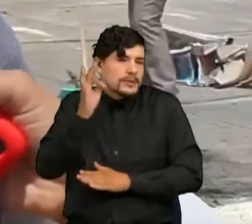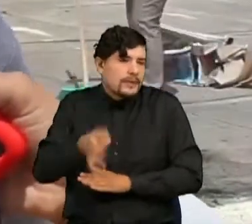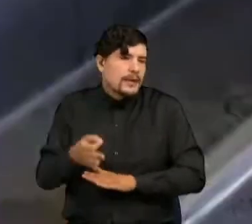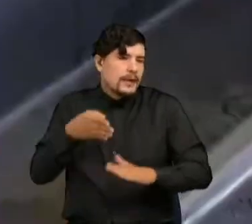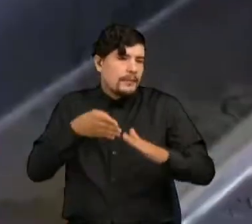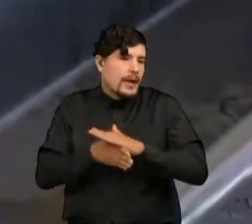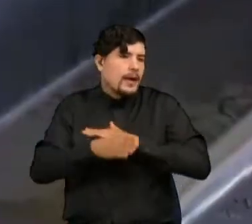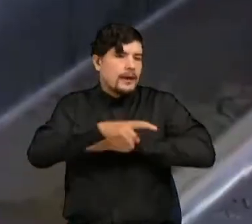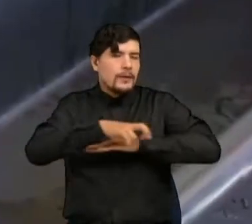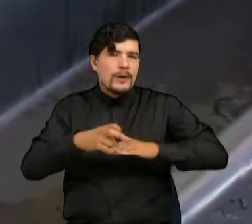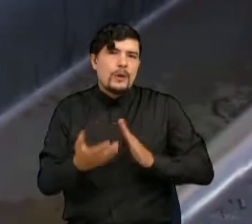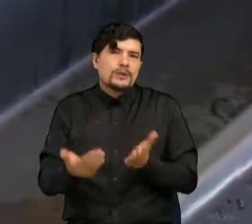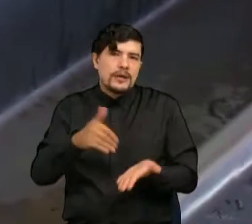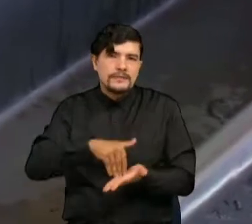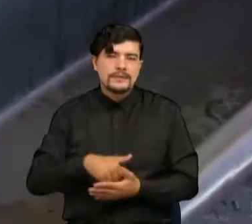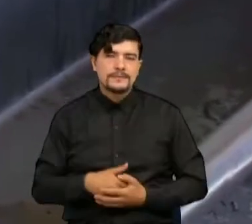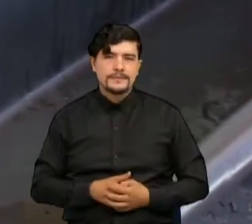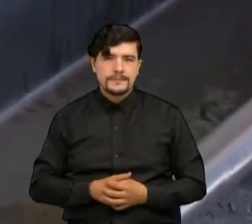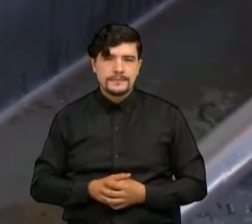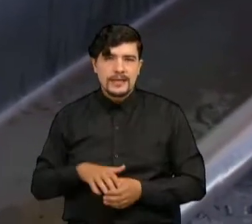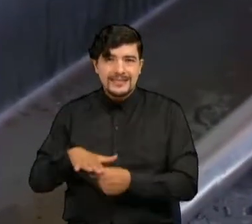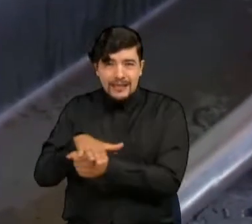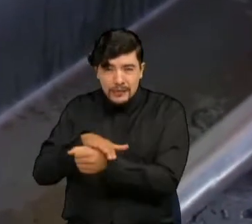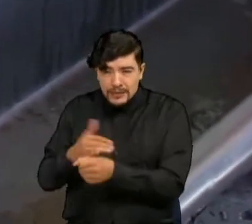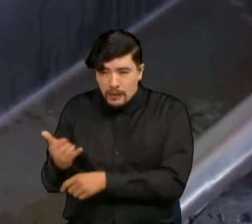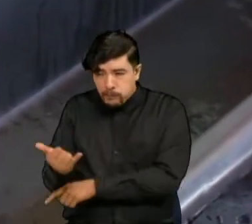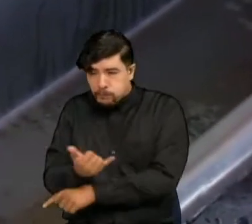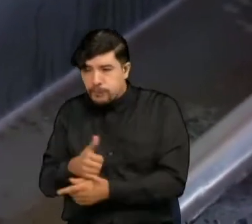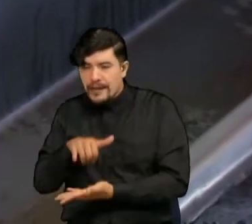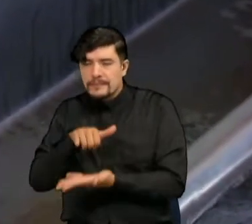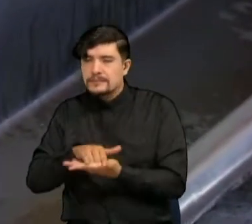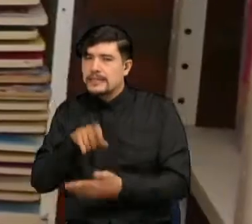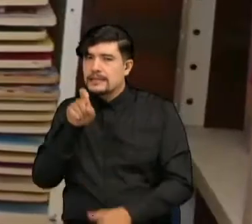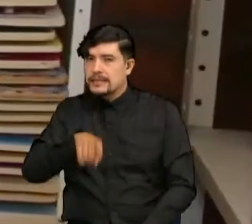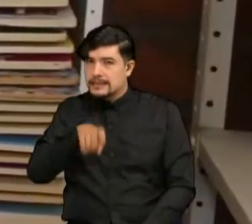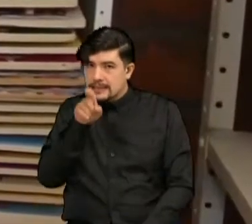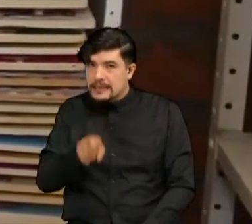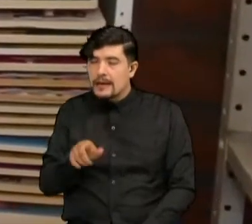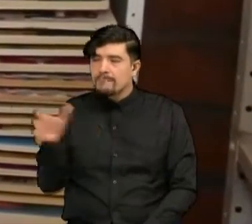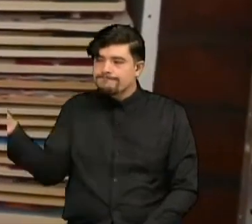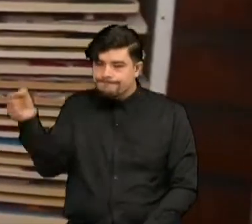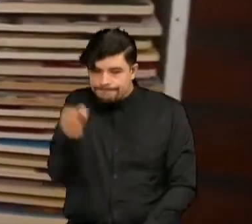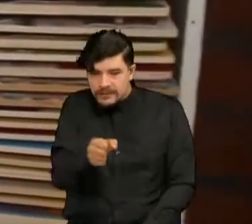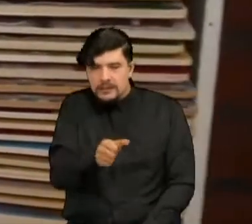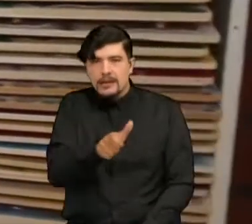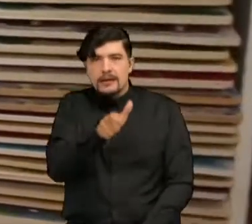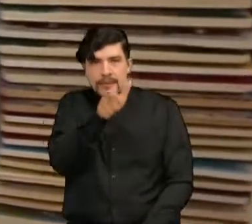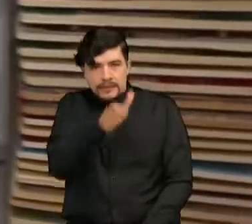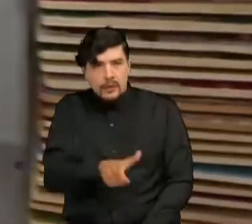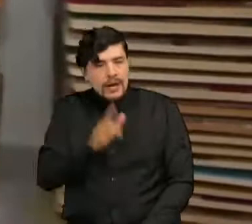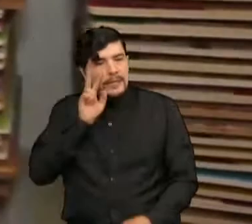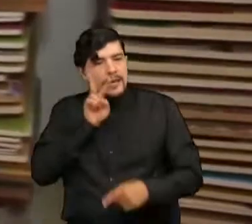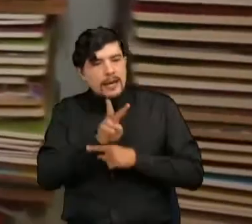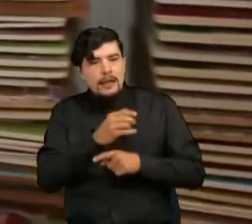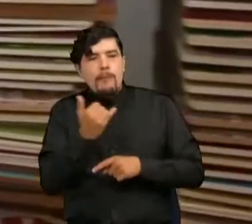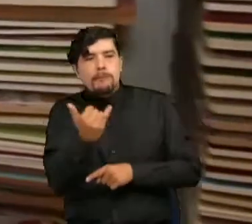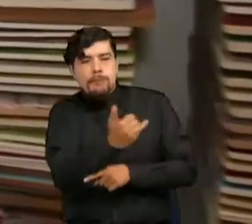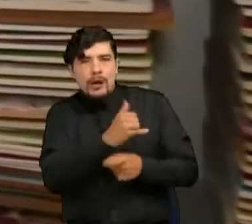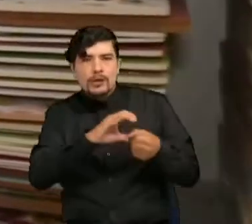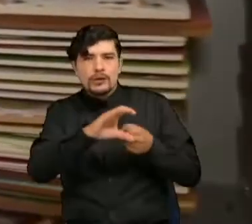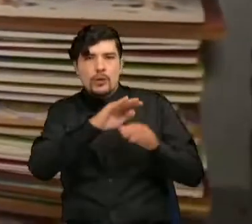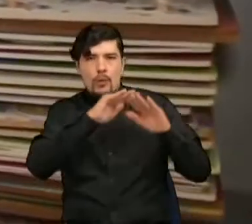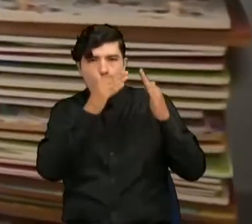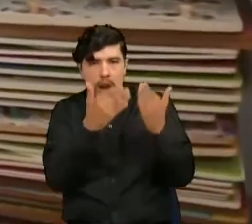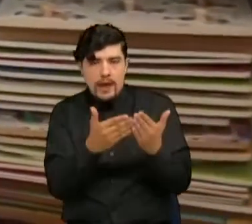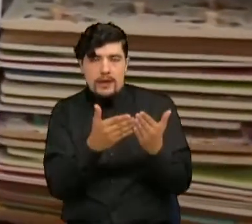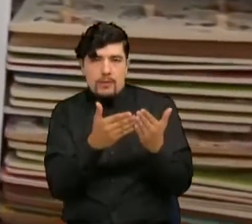estos malandros. Ante hechos como estos queda en evidencia la necesidad de servicio de vigilancia en las instituciones educativas del municipio de Ocaña,